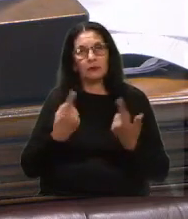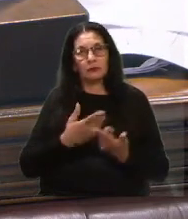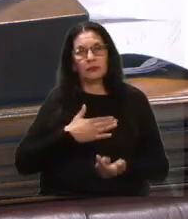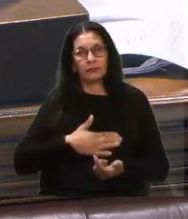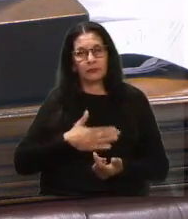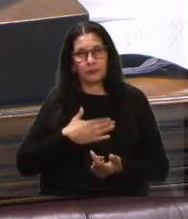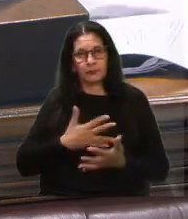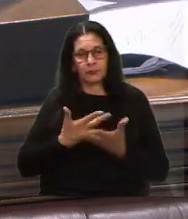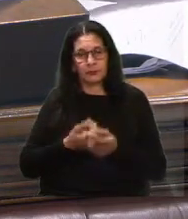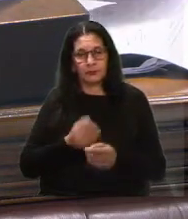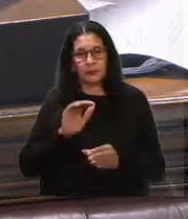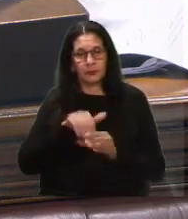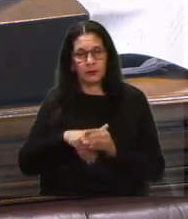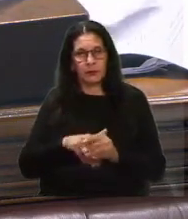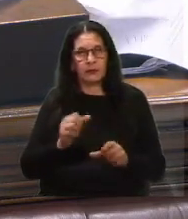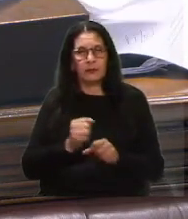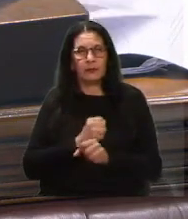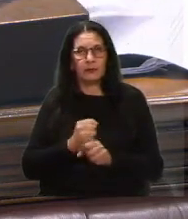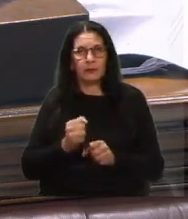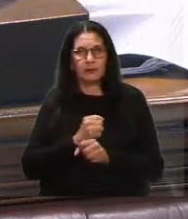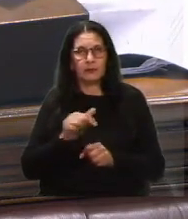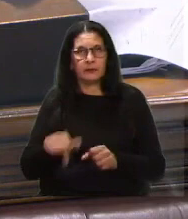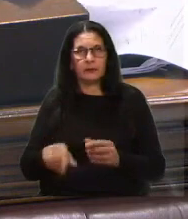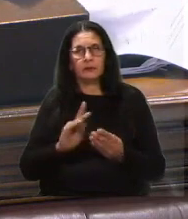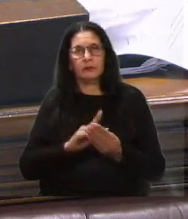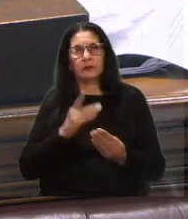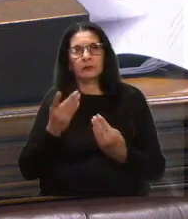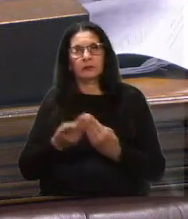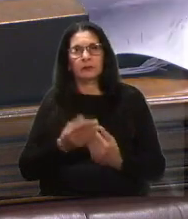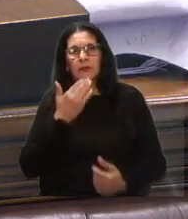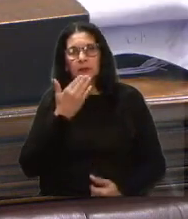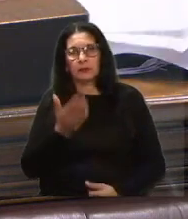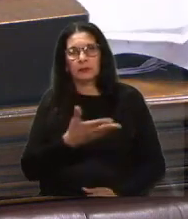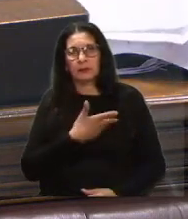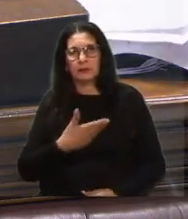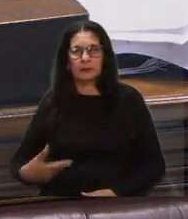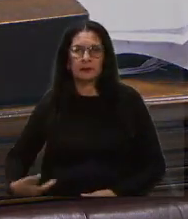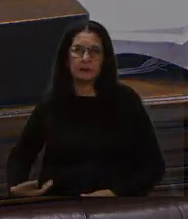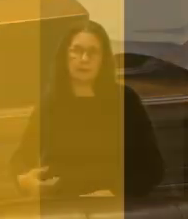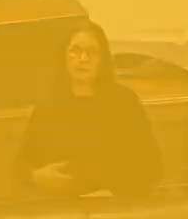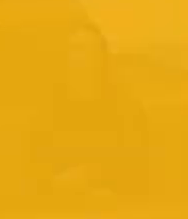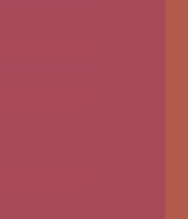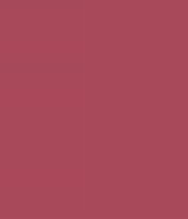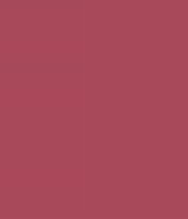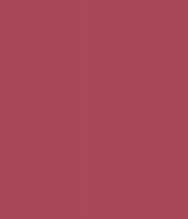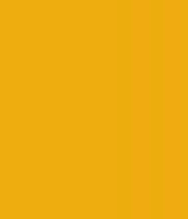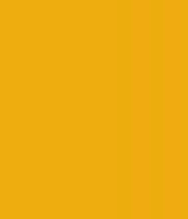a acompañar y a votar afirmativamente Este proyecto gracias señora presidente